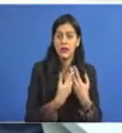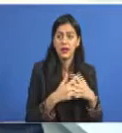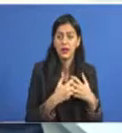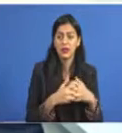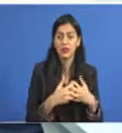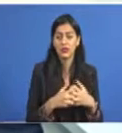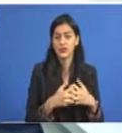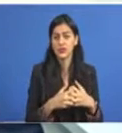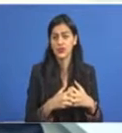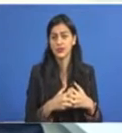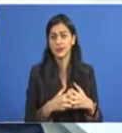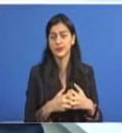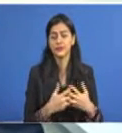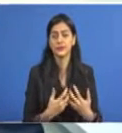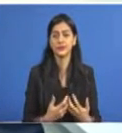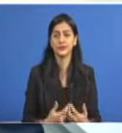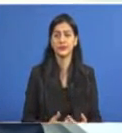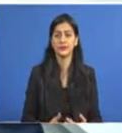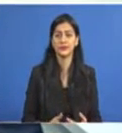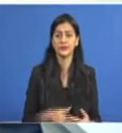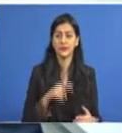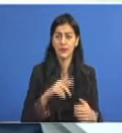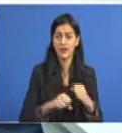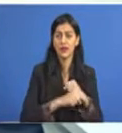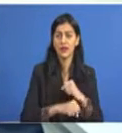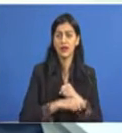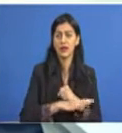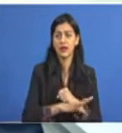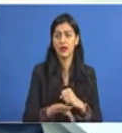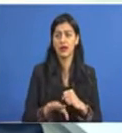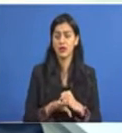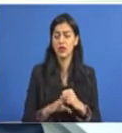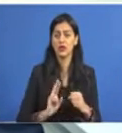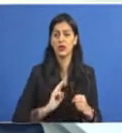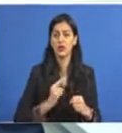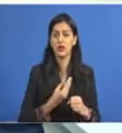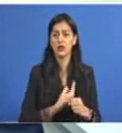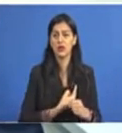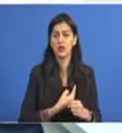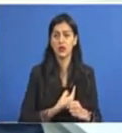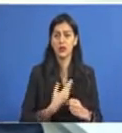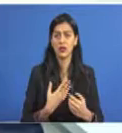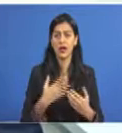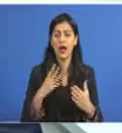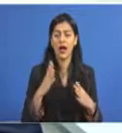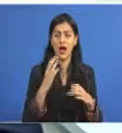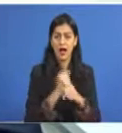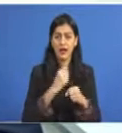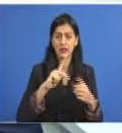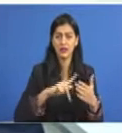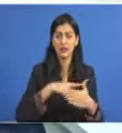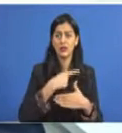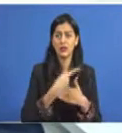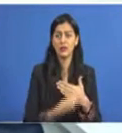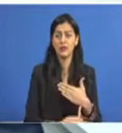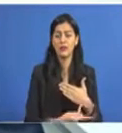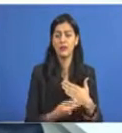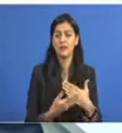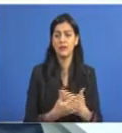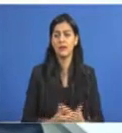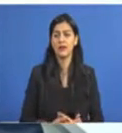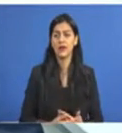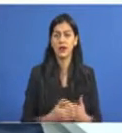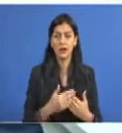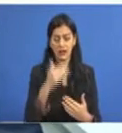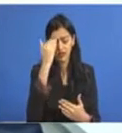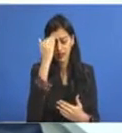esto, deben considerar. En esa campaña nosotros promulgamos, por ejemplo, primero que todo, hacer un plan. Para hacerlo un poco más resumido, el plan es identificar